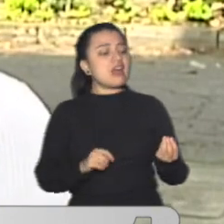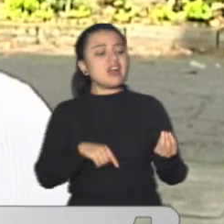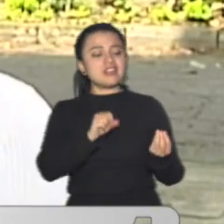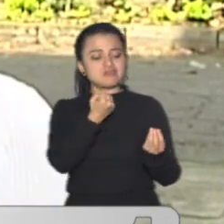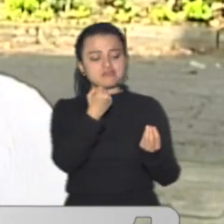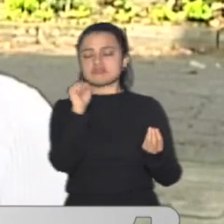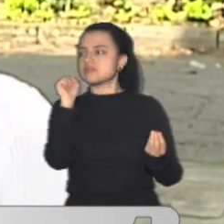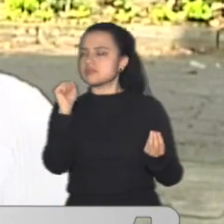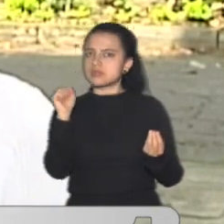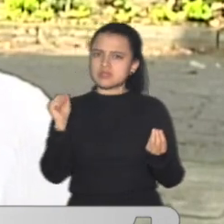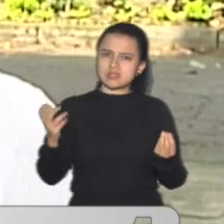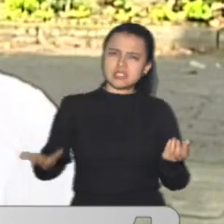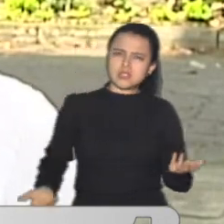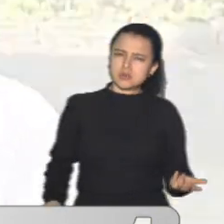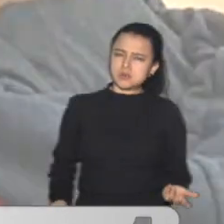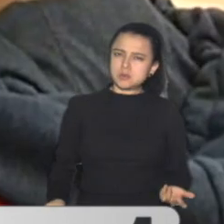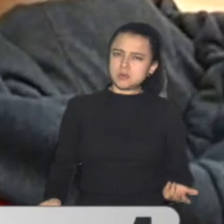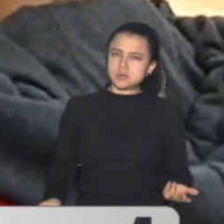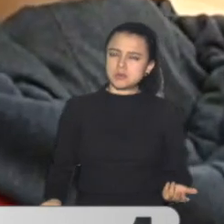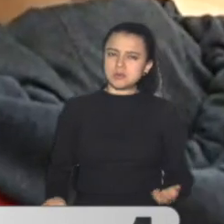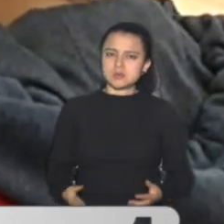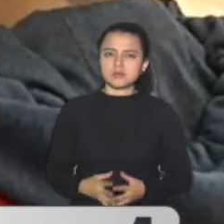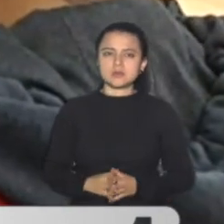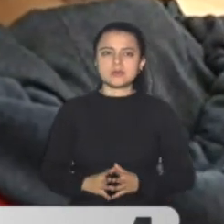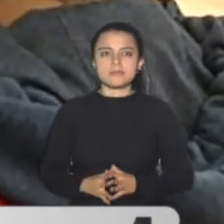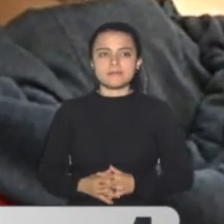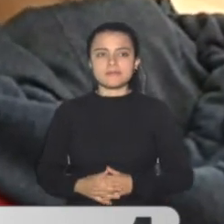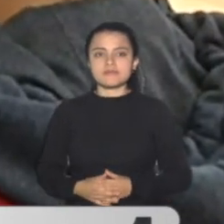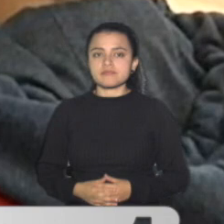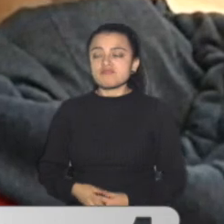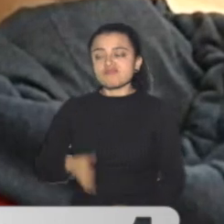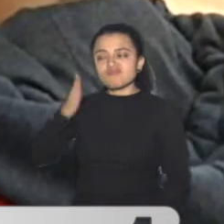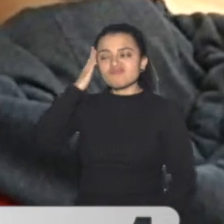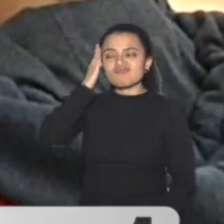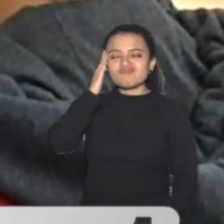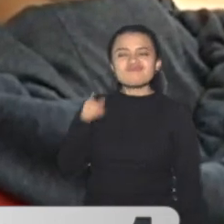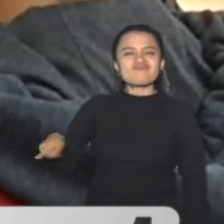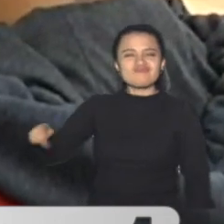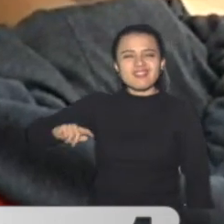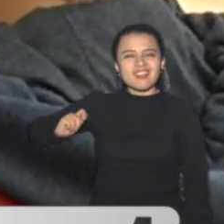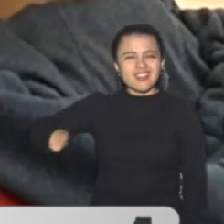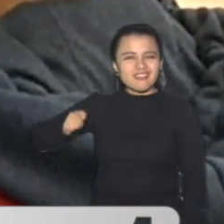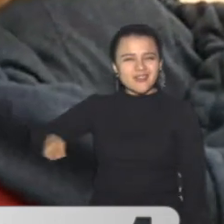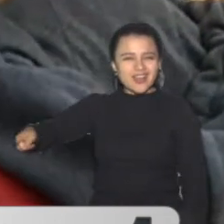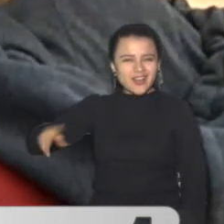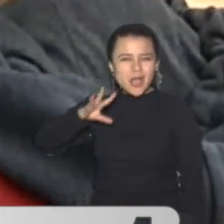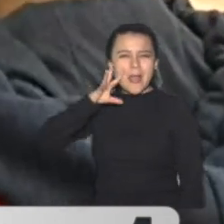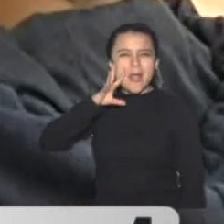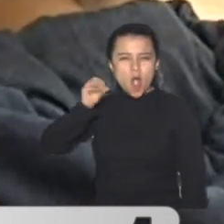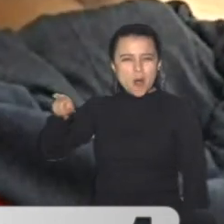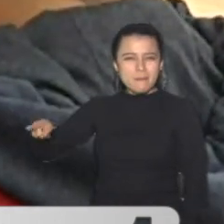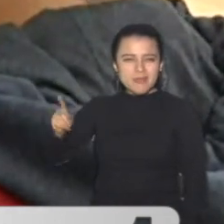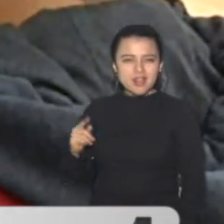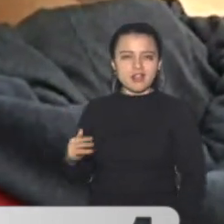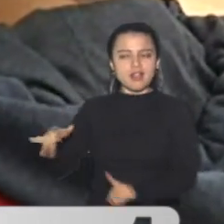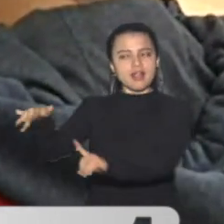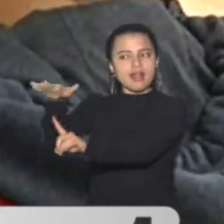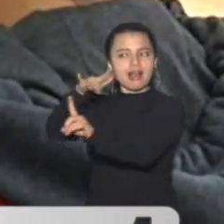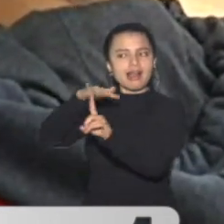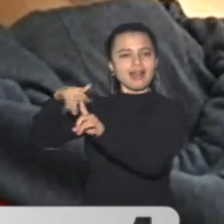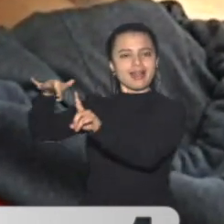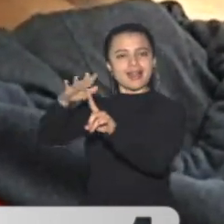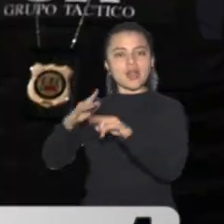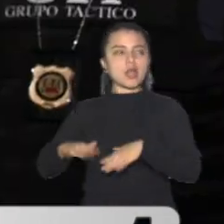no existen para el estado sabemos que son estrategias de dilación que está usando la defensa eso es clarísimo y así se le está permitiendo la justicia